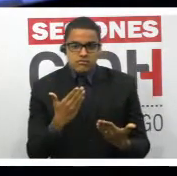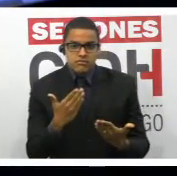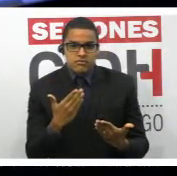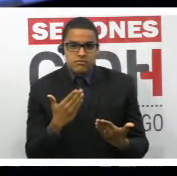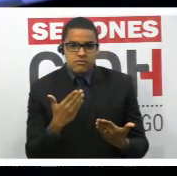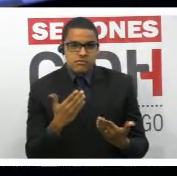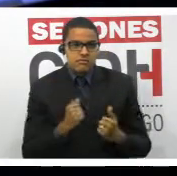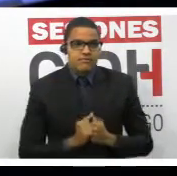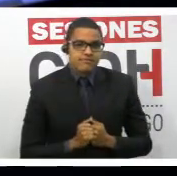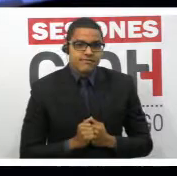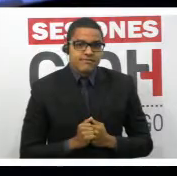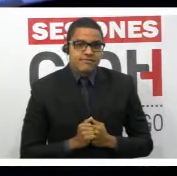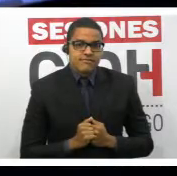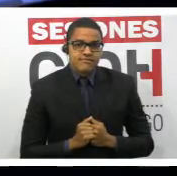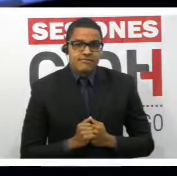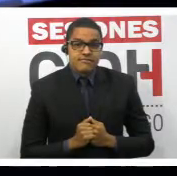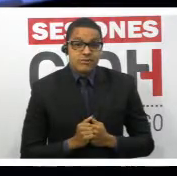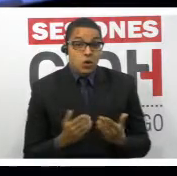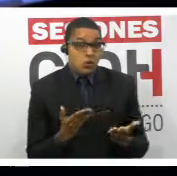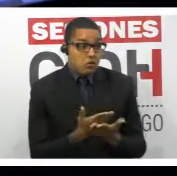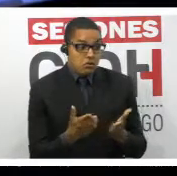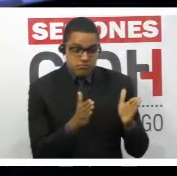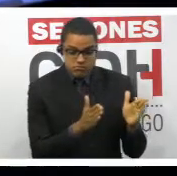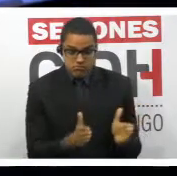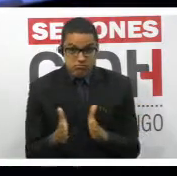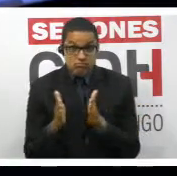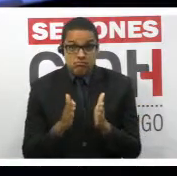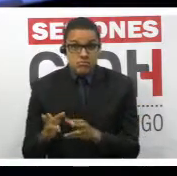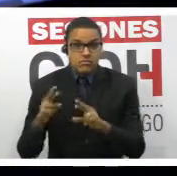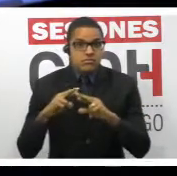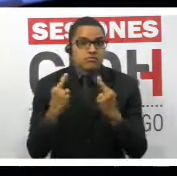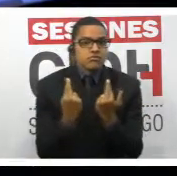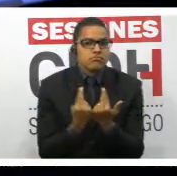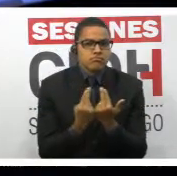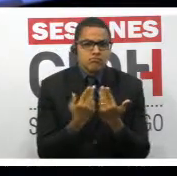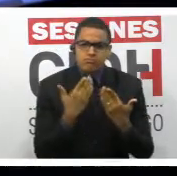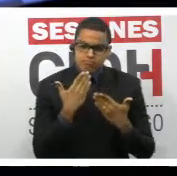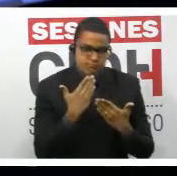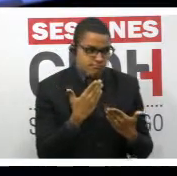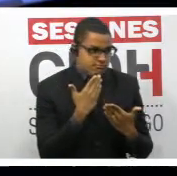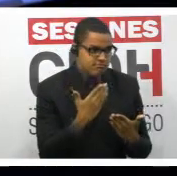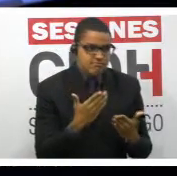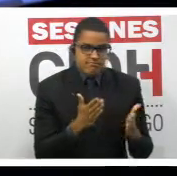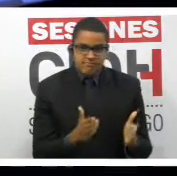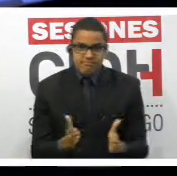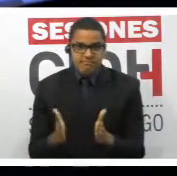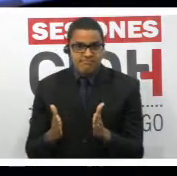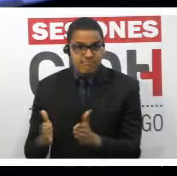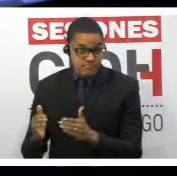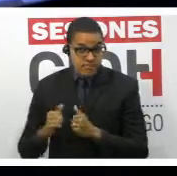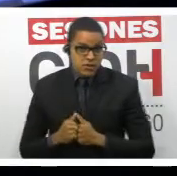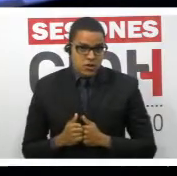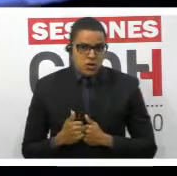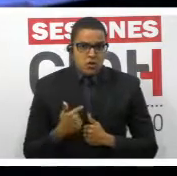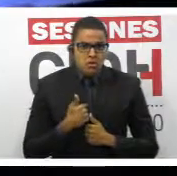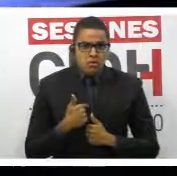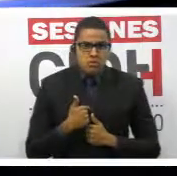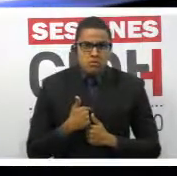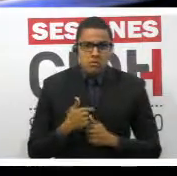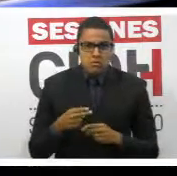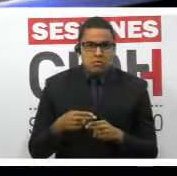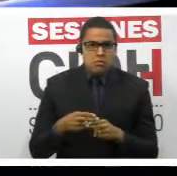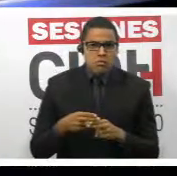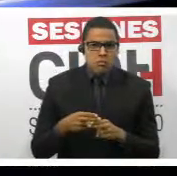los comisionados el haber otorgado esta audiencia voy a presentar brevemente a mis colegas que nos